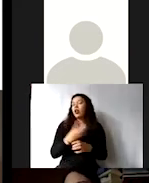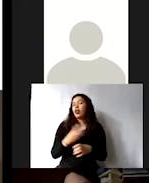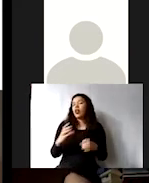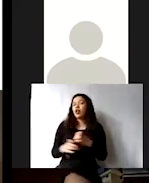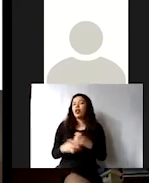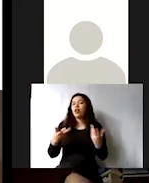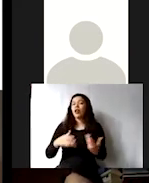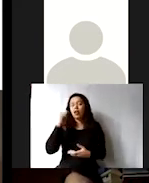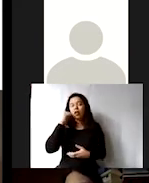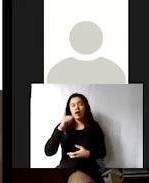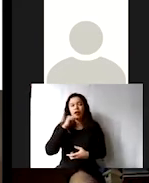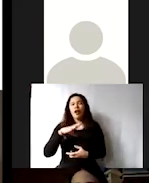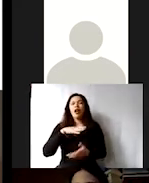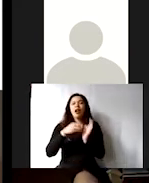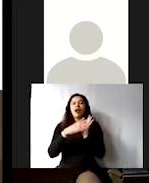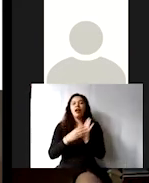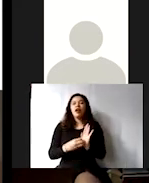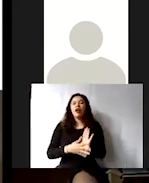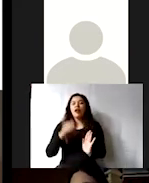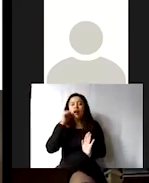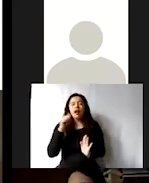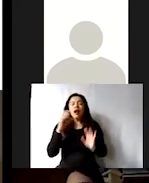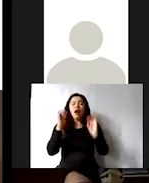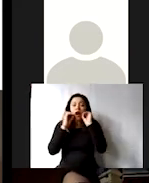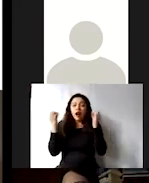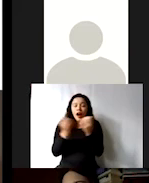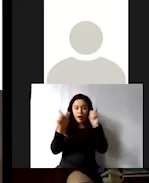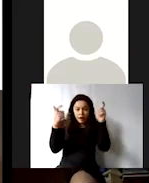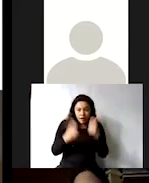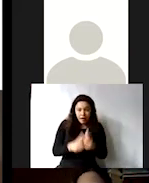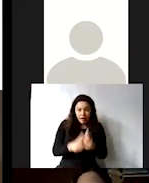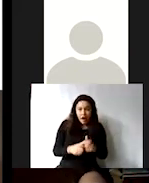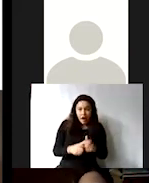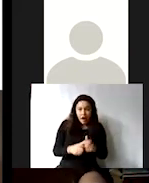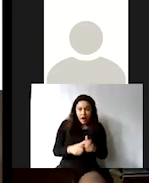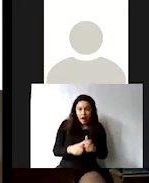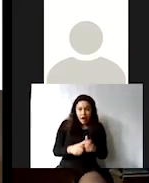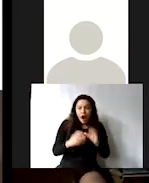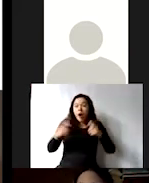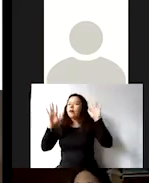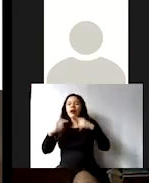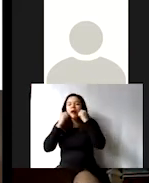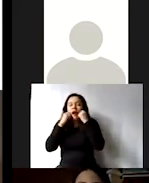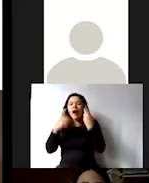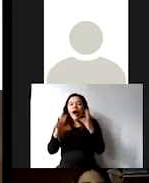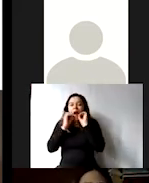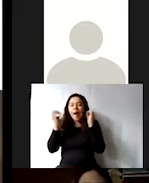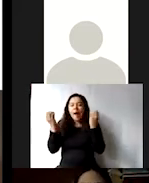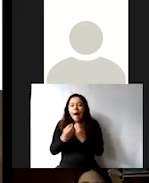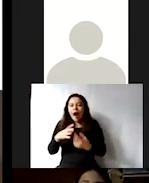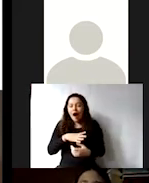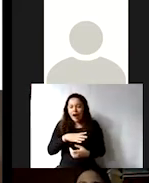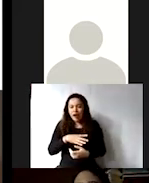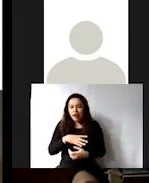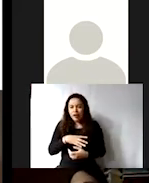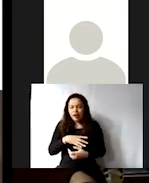siempre tiene que tener la agenda. No importa si la organización es pequeña o grande, no importa si la organización tiene